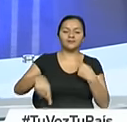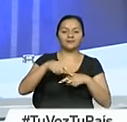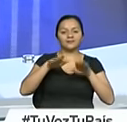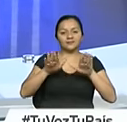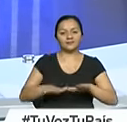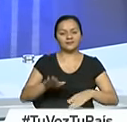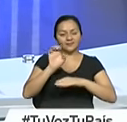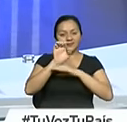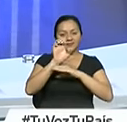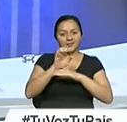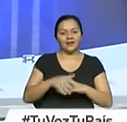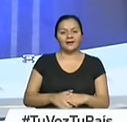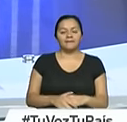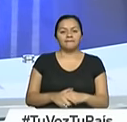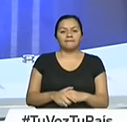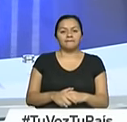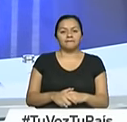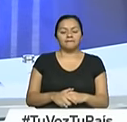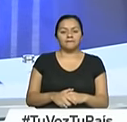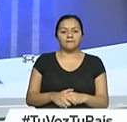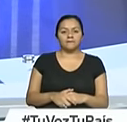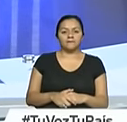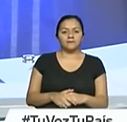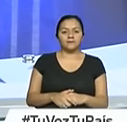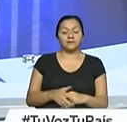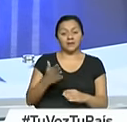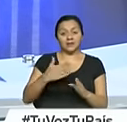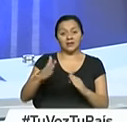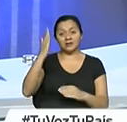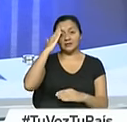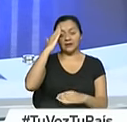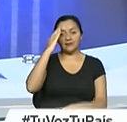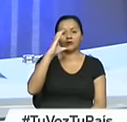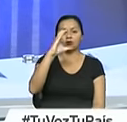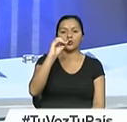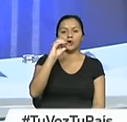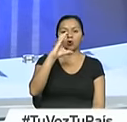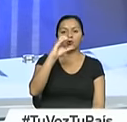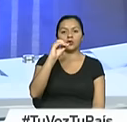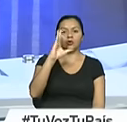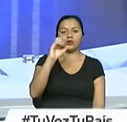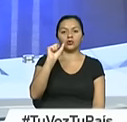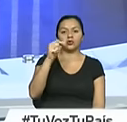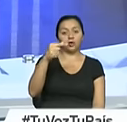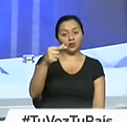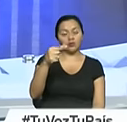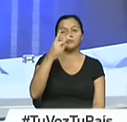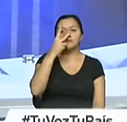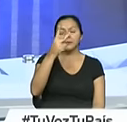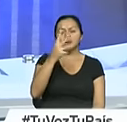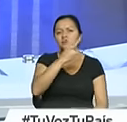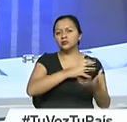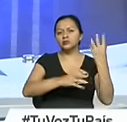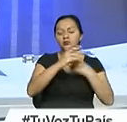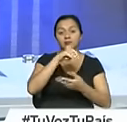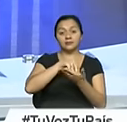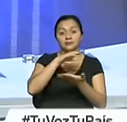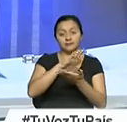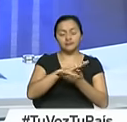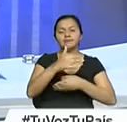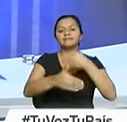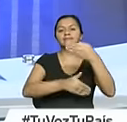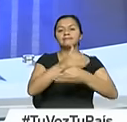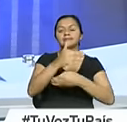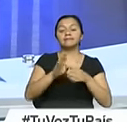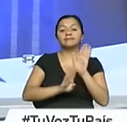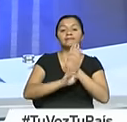Retomamos el ámbito nacional y ahora le invitamos a conocer Cocotoc, un lugar donde la historia sigue latente. Además, esta localidad